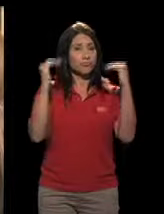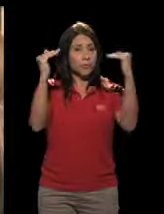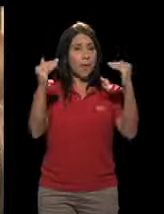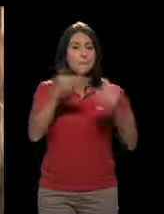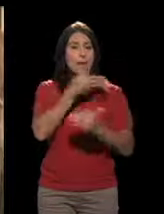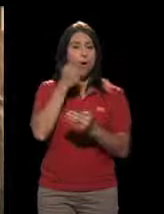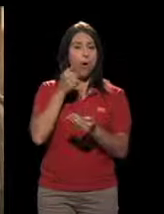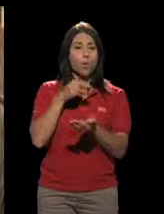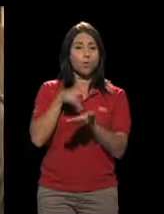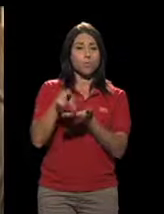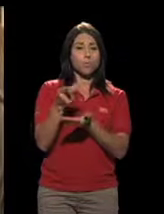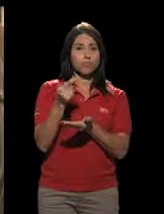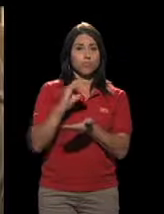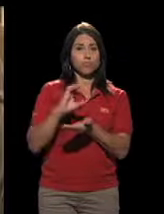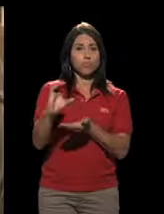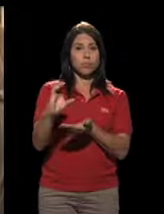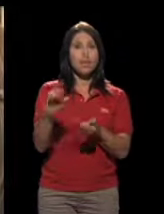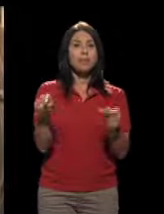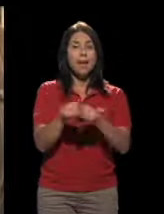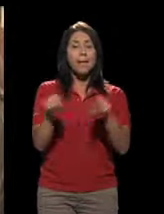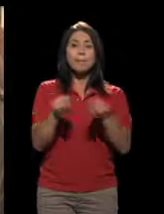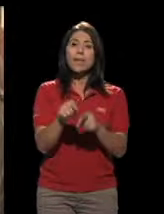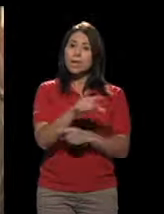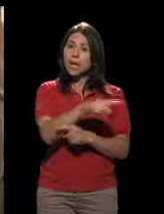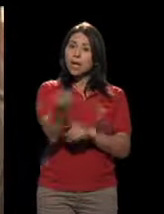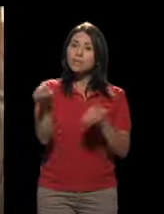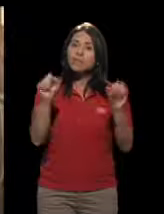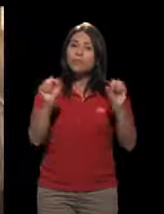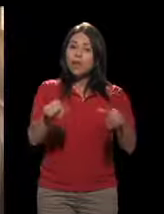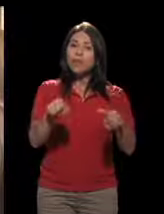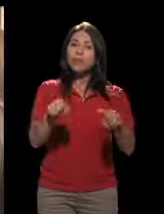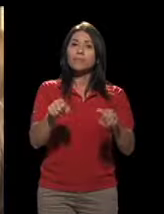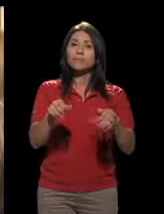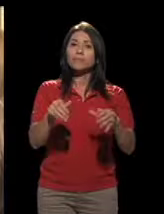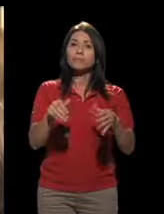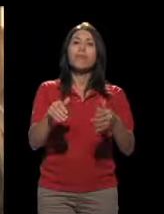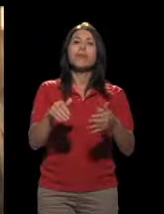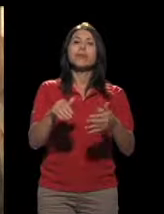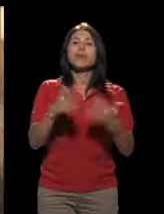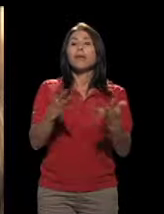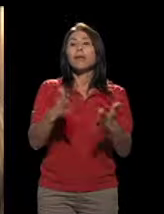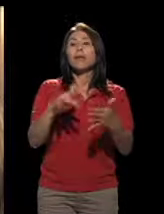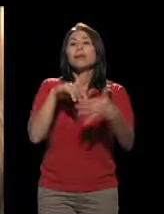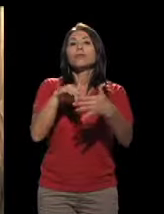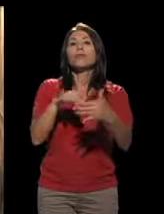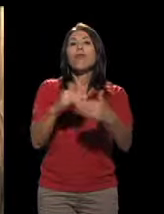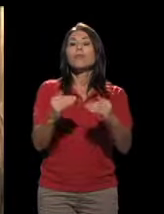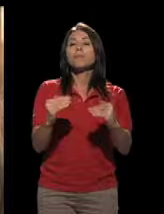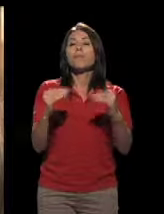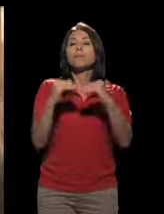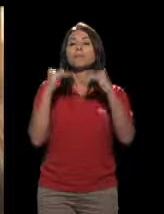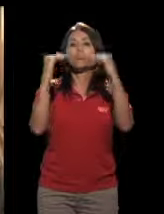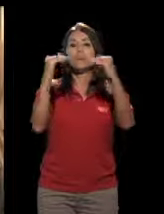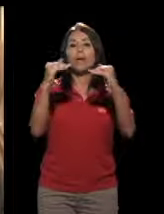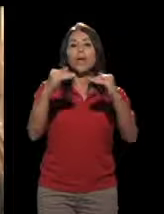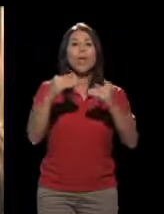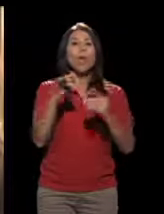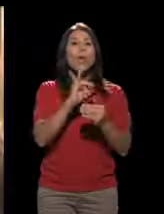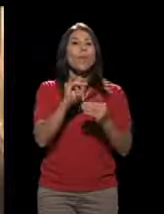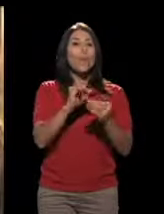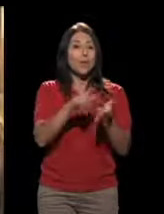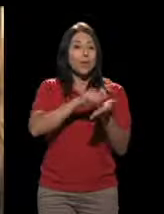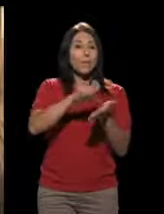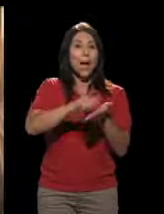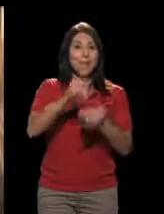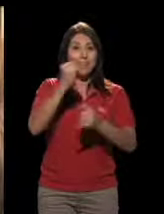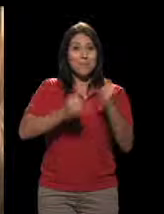remuneraciones económicas, es también que accedan a preparación, ¿verdad? Después de la primaria, que pasa, es como, ¿verdad? Como un